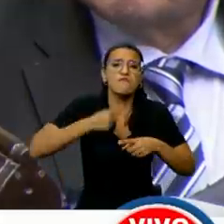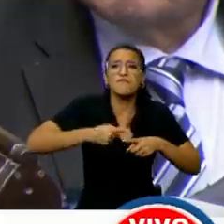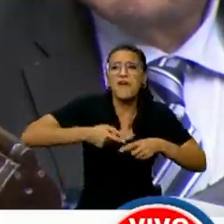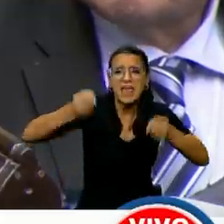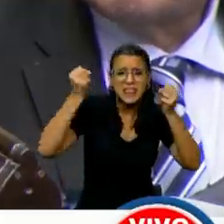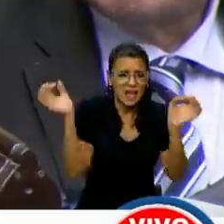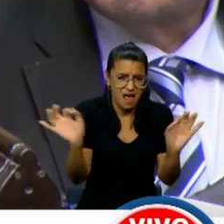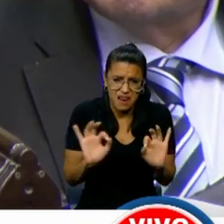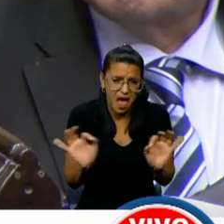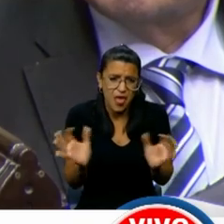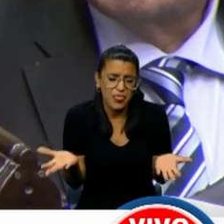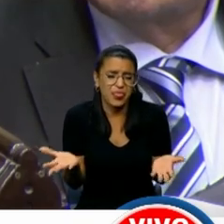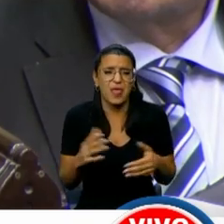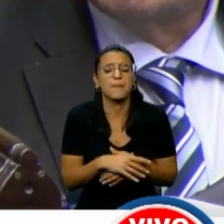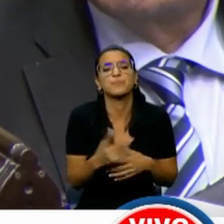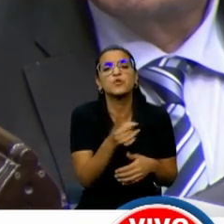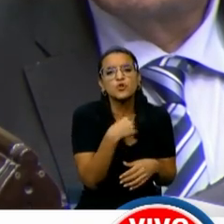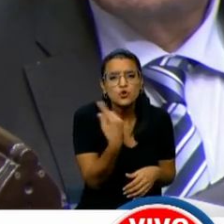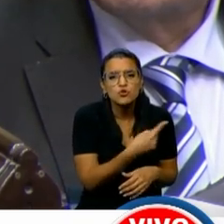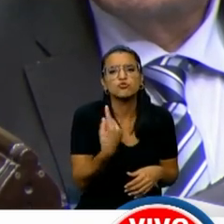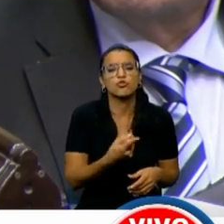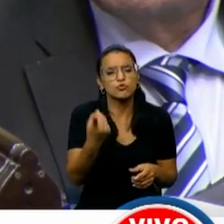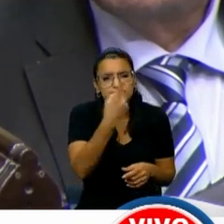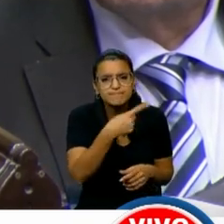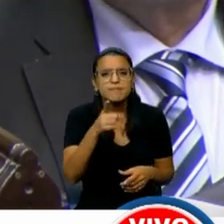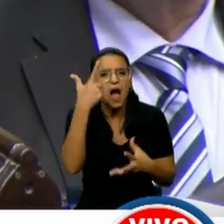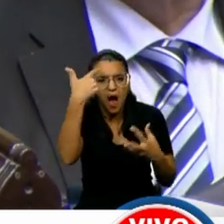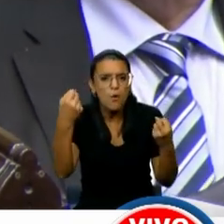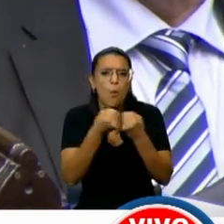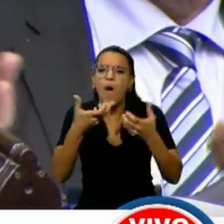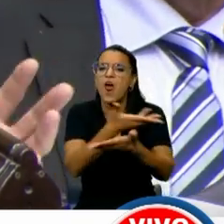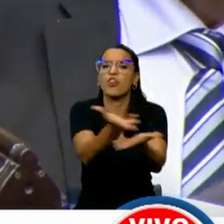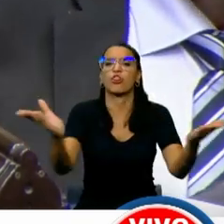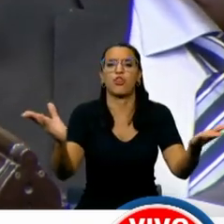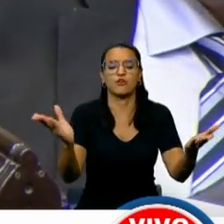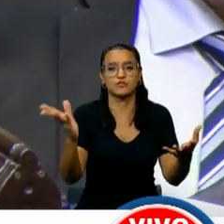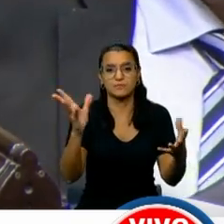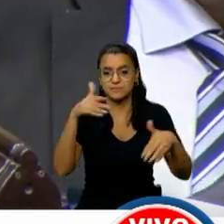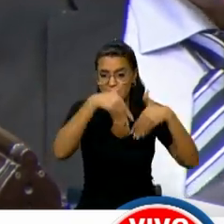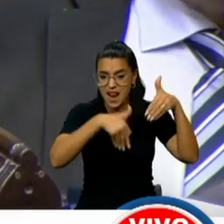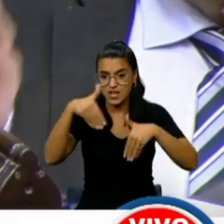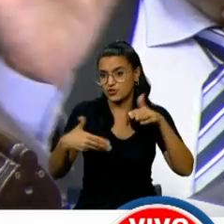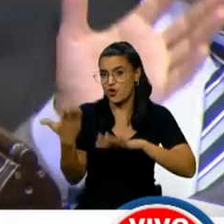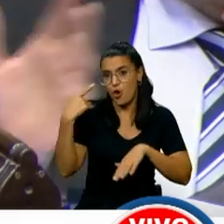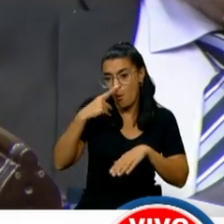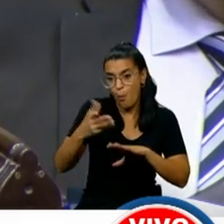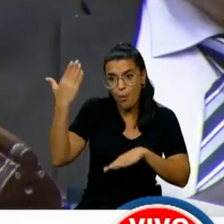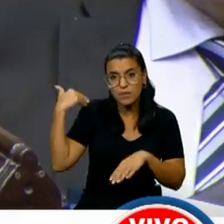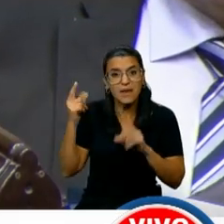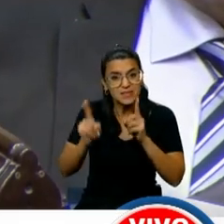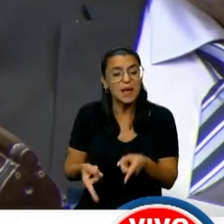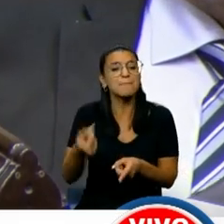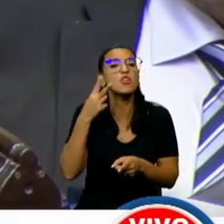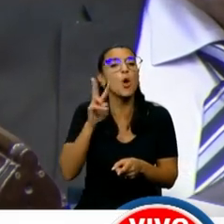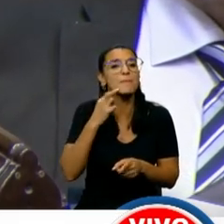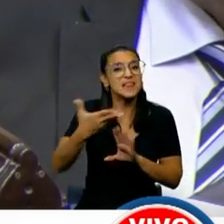nosotros estamos mandados a conseguir acuerdos amplios el resultado de las elecciones de las últimas elecciones y también la del